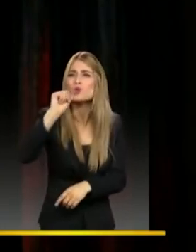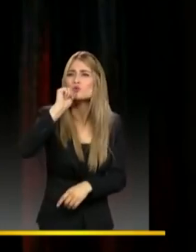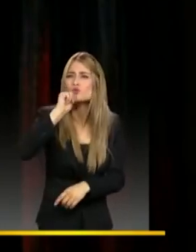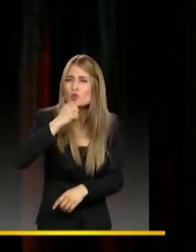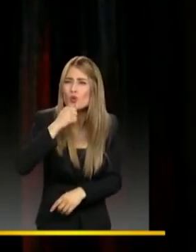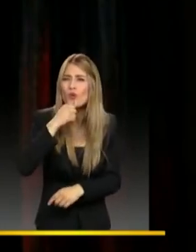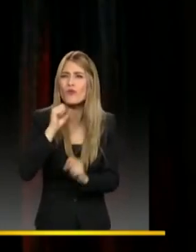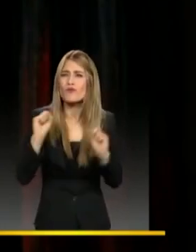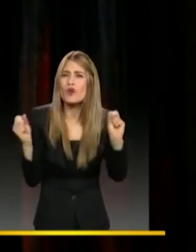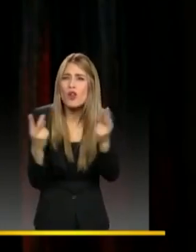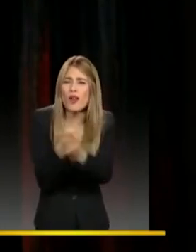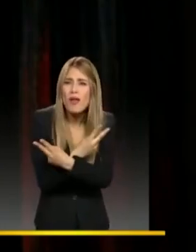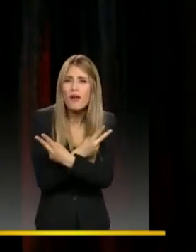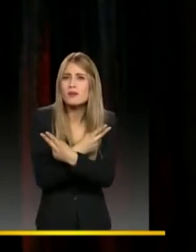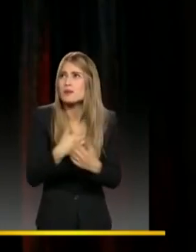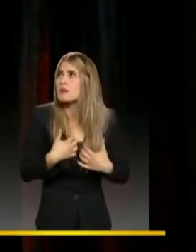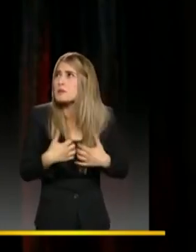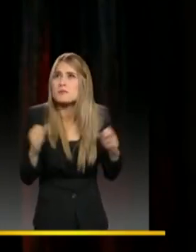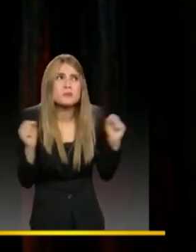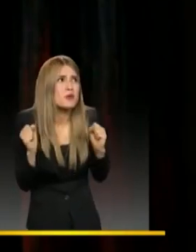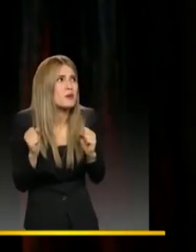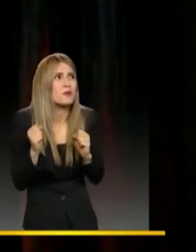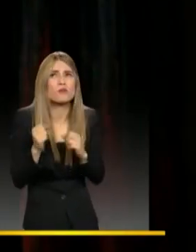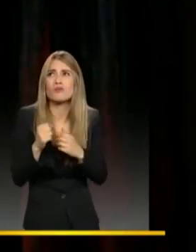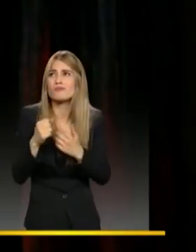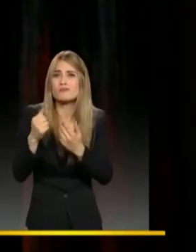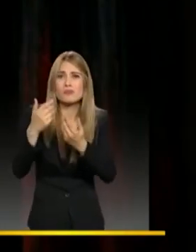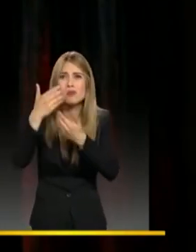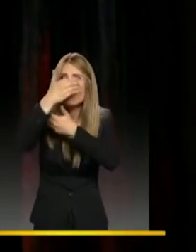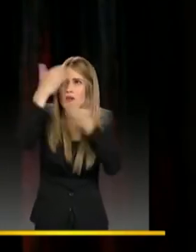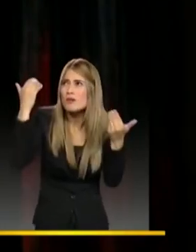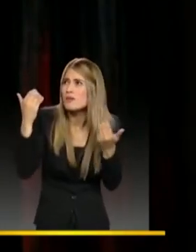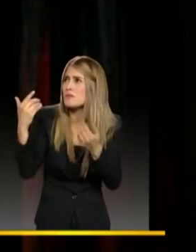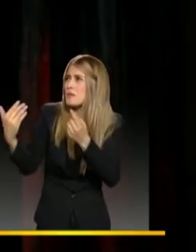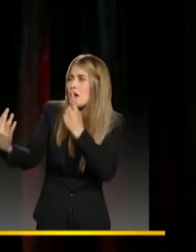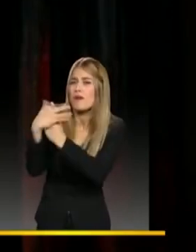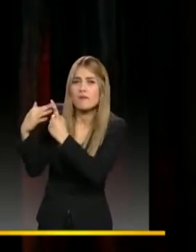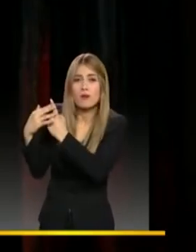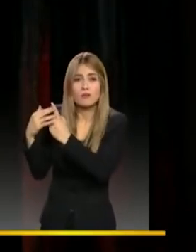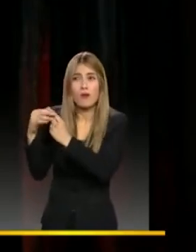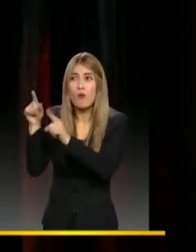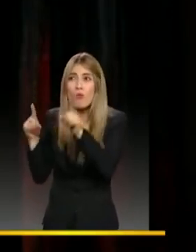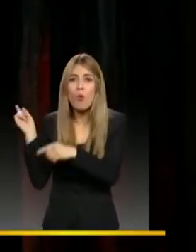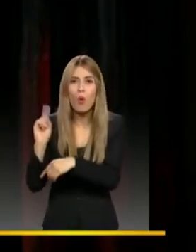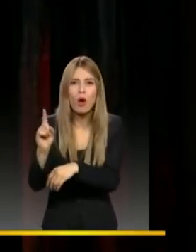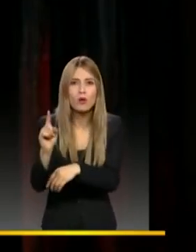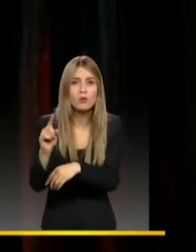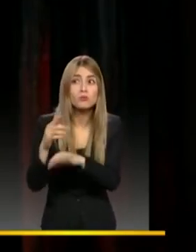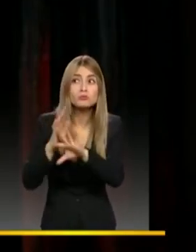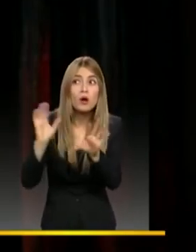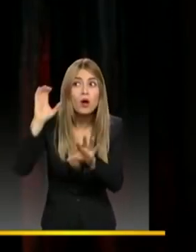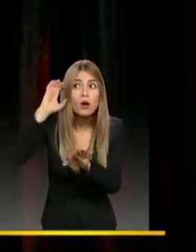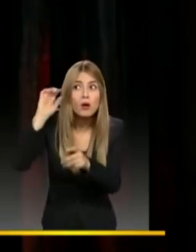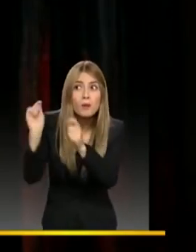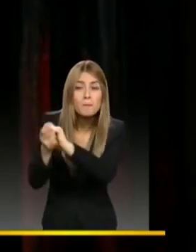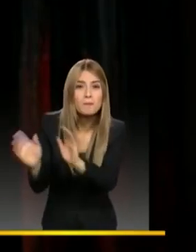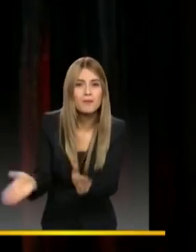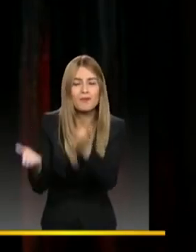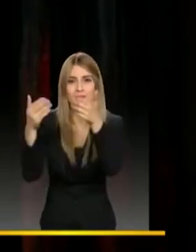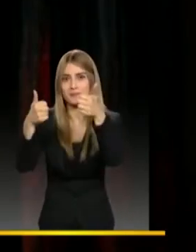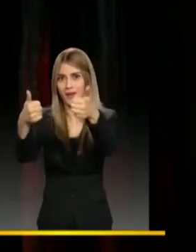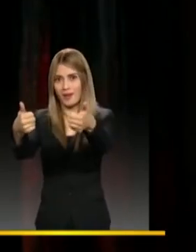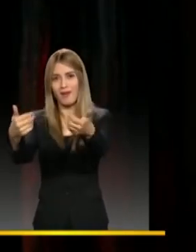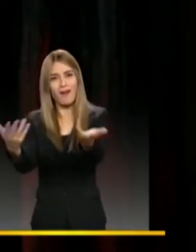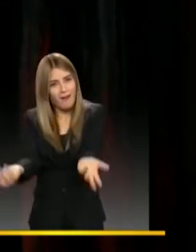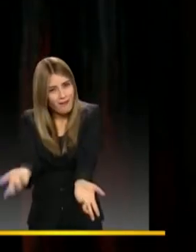violencia. Vale la pena creer, vale la pena unirnos y trabajar por nuestro país.